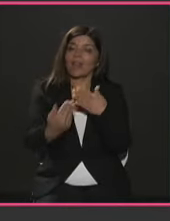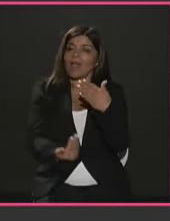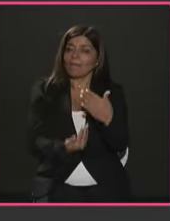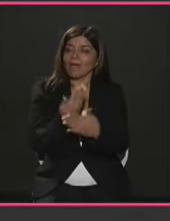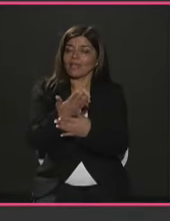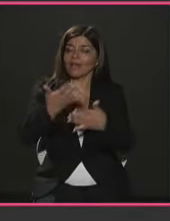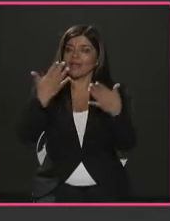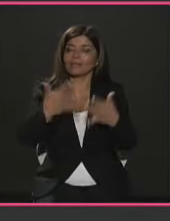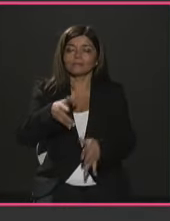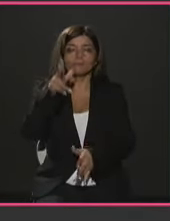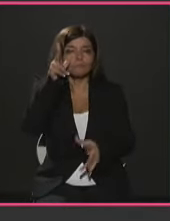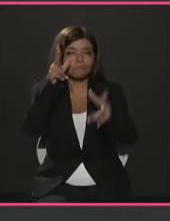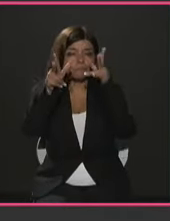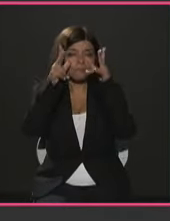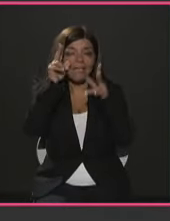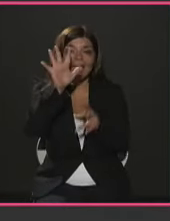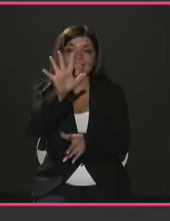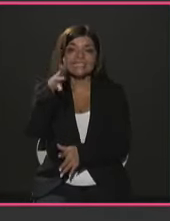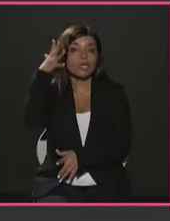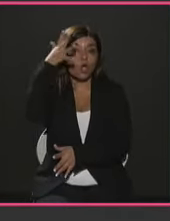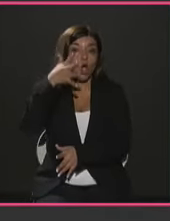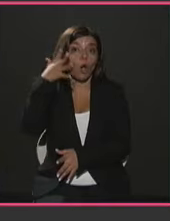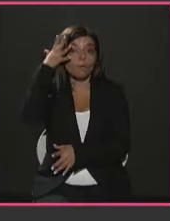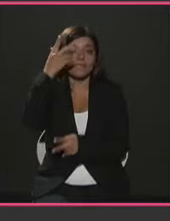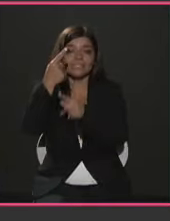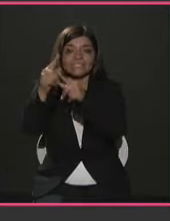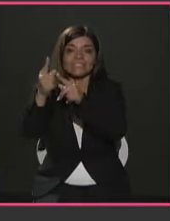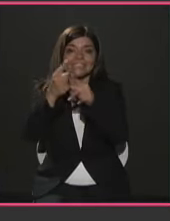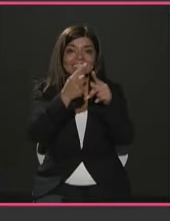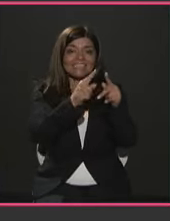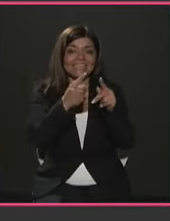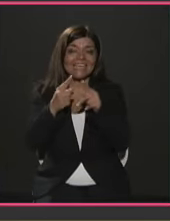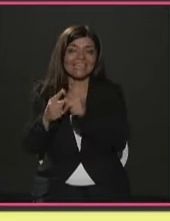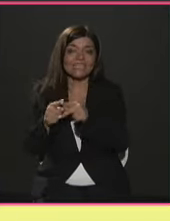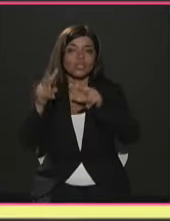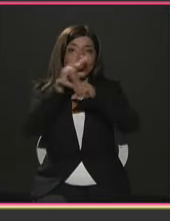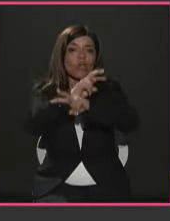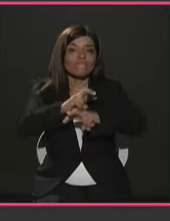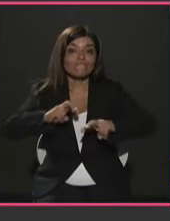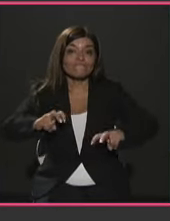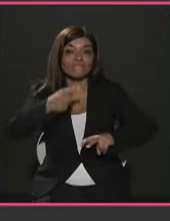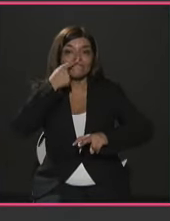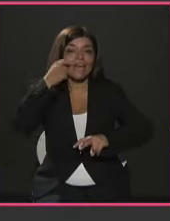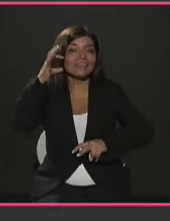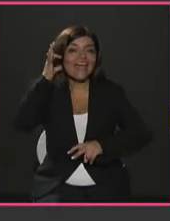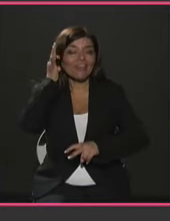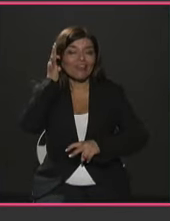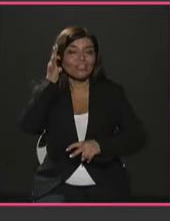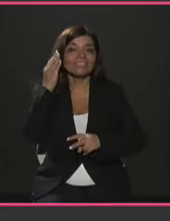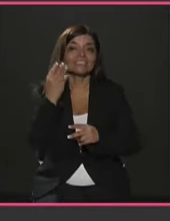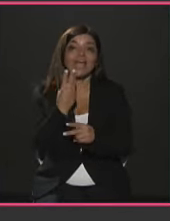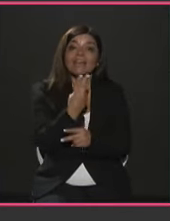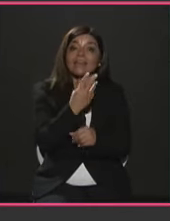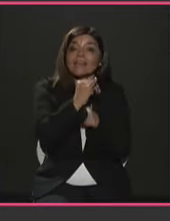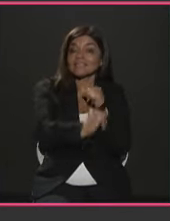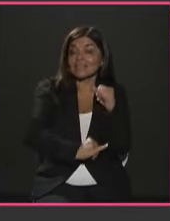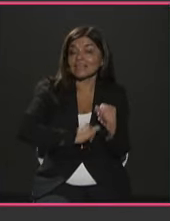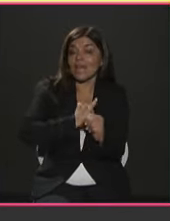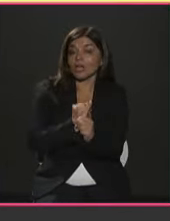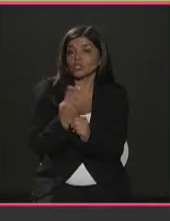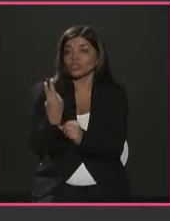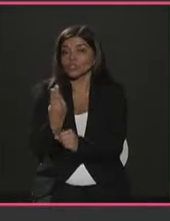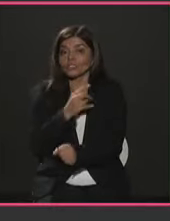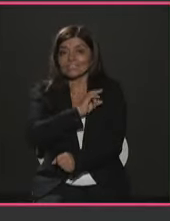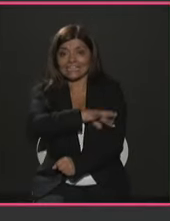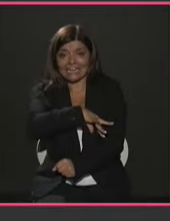tuvimos tiempo para escuchar cinco presentaciones de distintos investigadores e investigadoras eh tres internacionales y dos